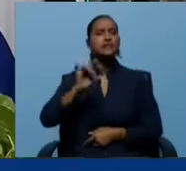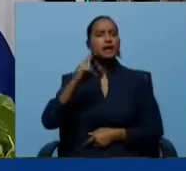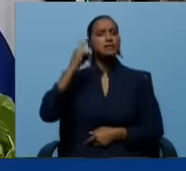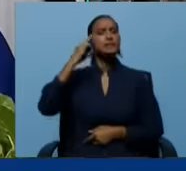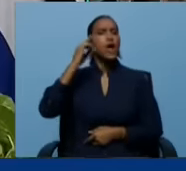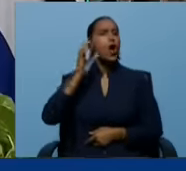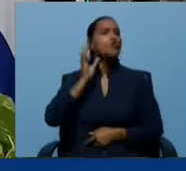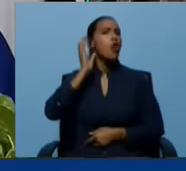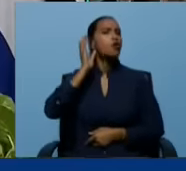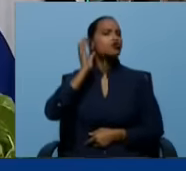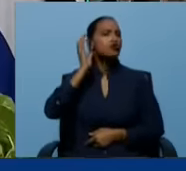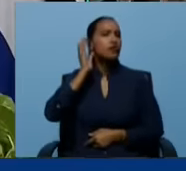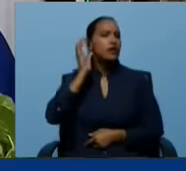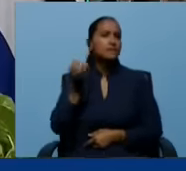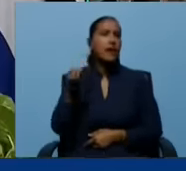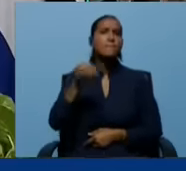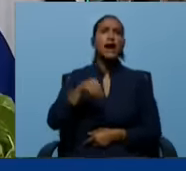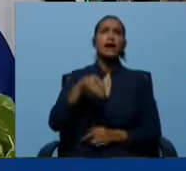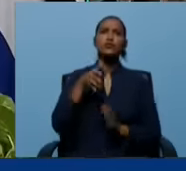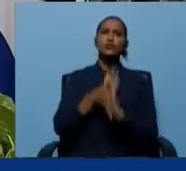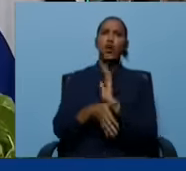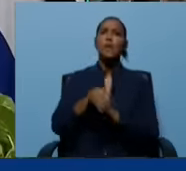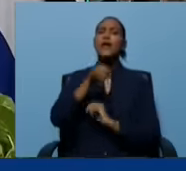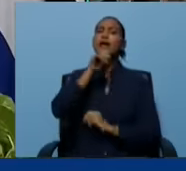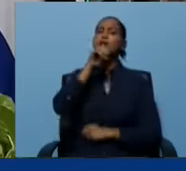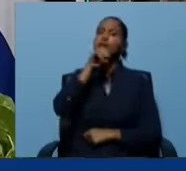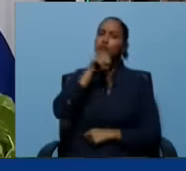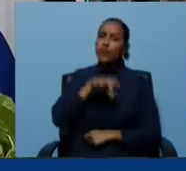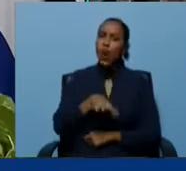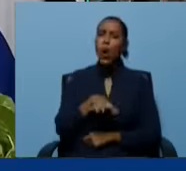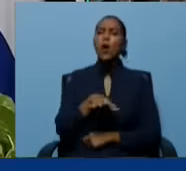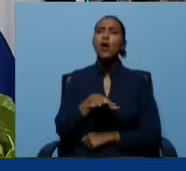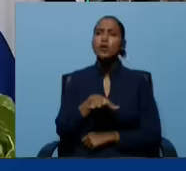Los pueblos han ido cobrando cada vez más valor,